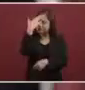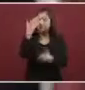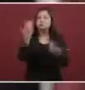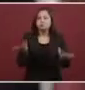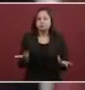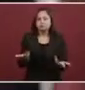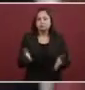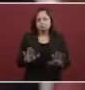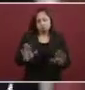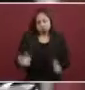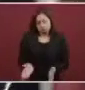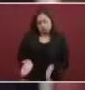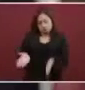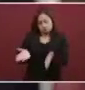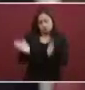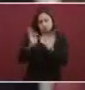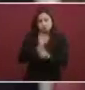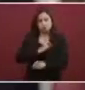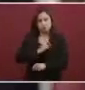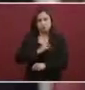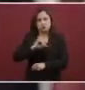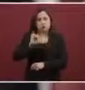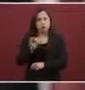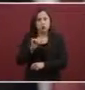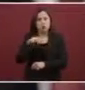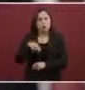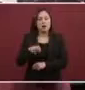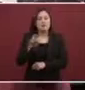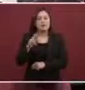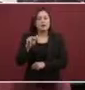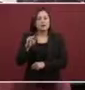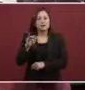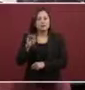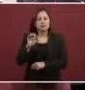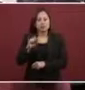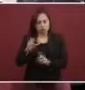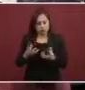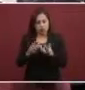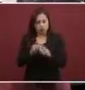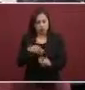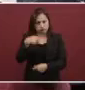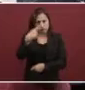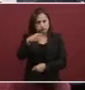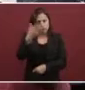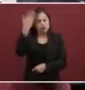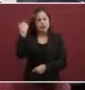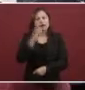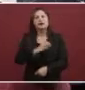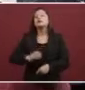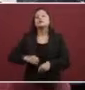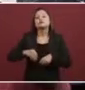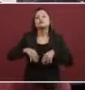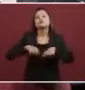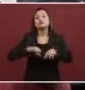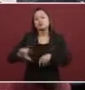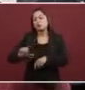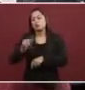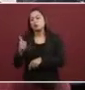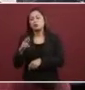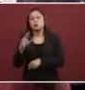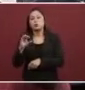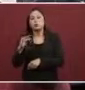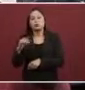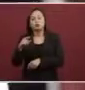que los hijos caminen solos. Bueno, Juan Francisco, que cubrió sus campañas, y Jorge Armando Rocha Gutiérrez, que están en lo digital, con muy